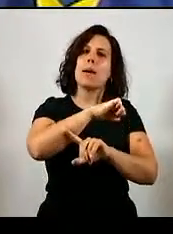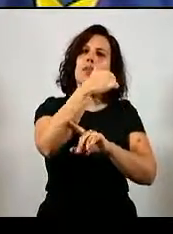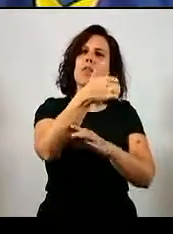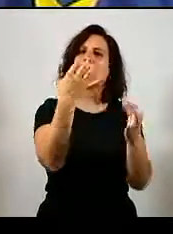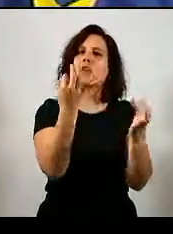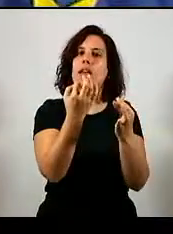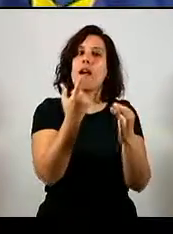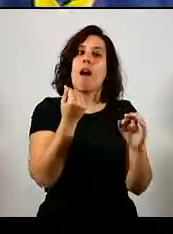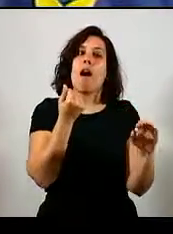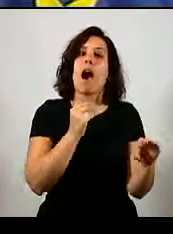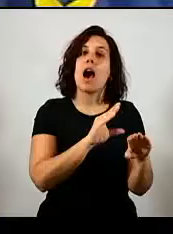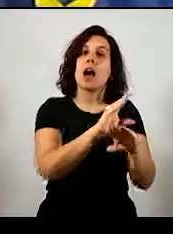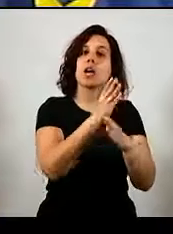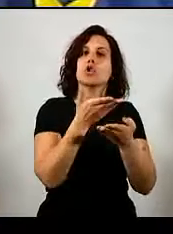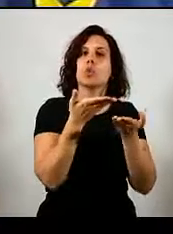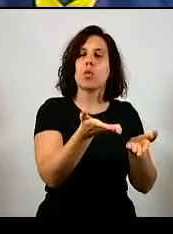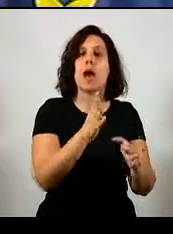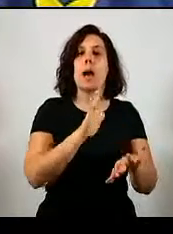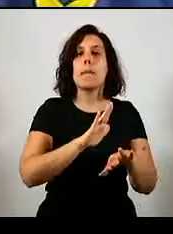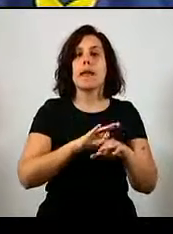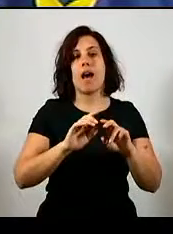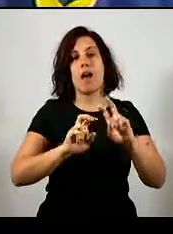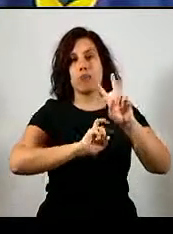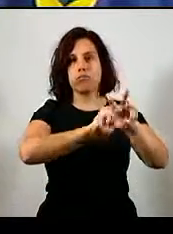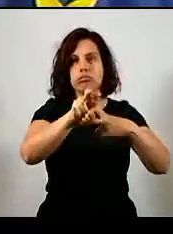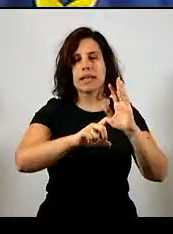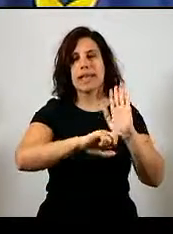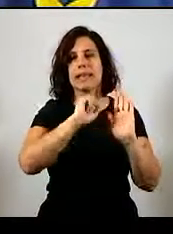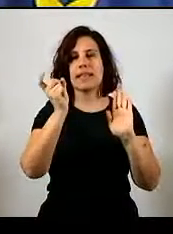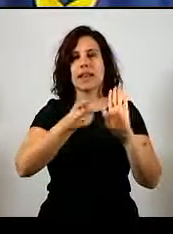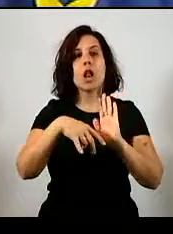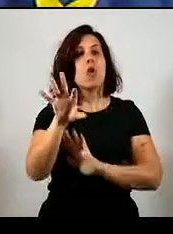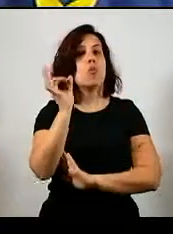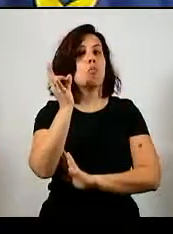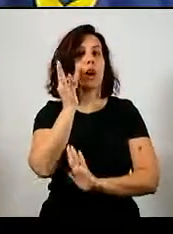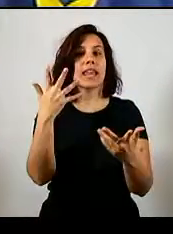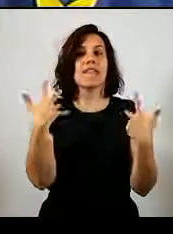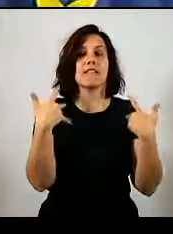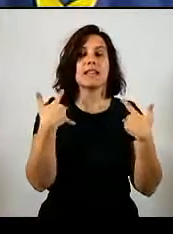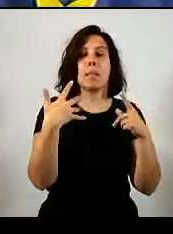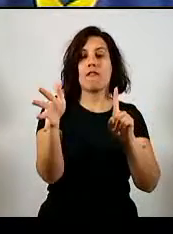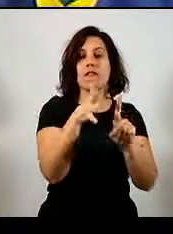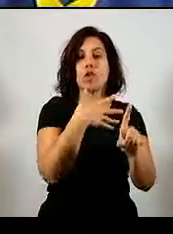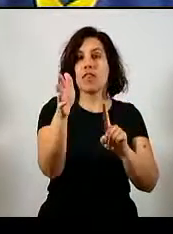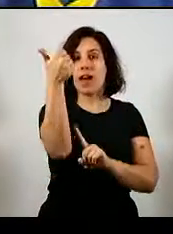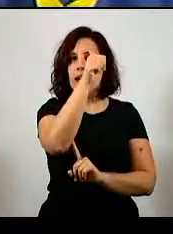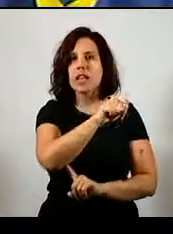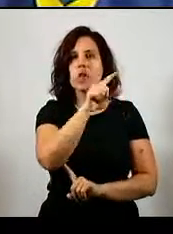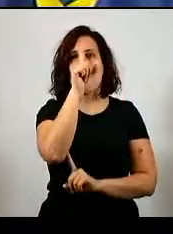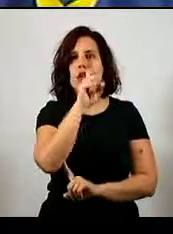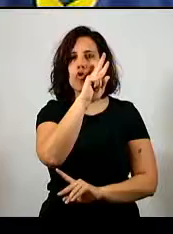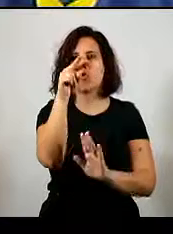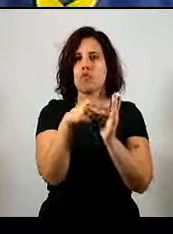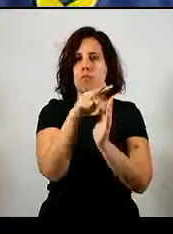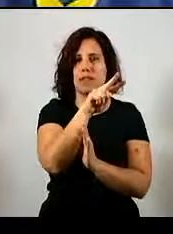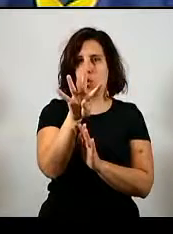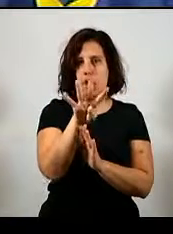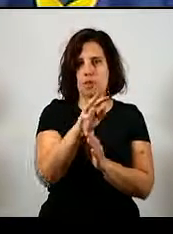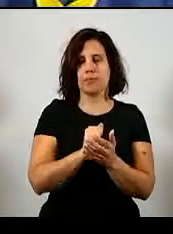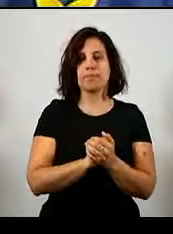la recuperación integral de las mujeres víctimas de violencia de género para 2024.